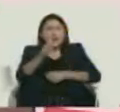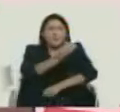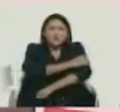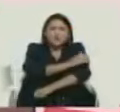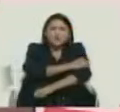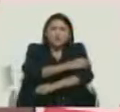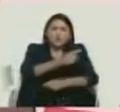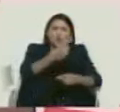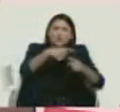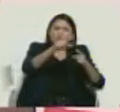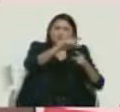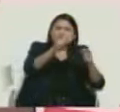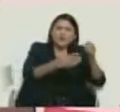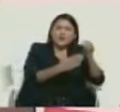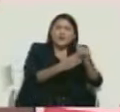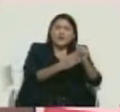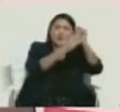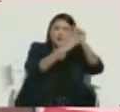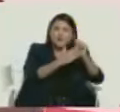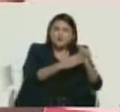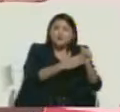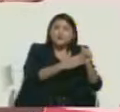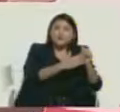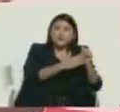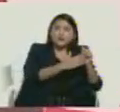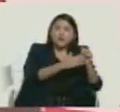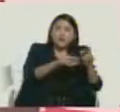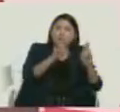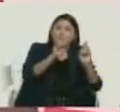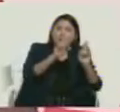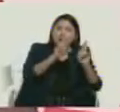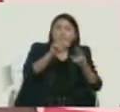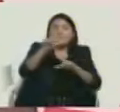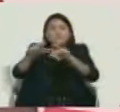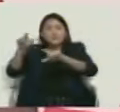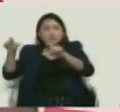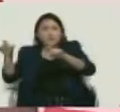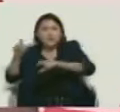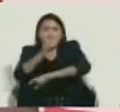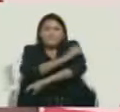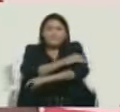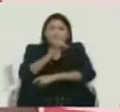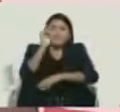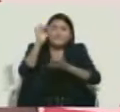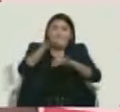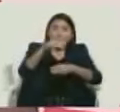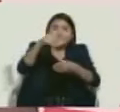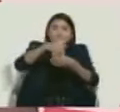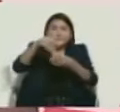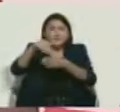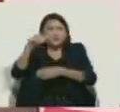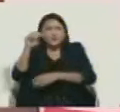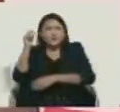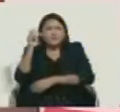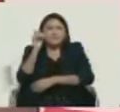liderazgos. Cuando aquí sectores opositores fueron a las elecciones parlamentarias,